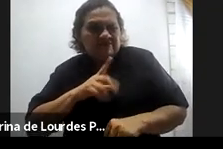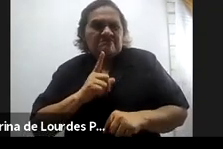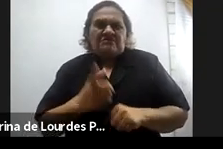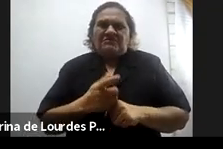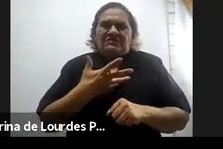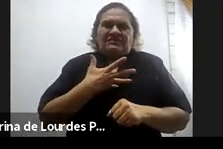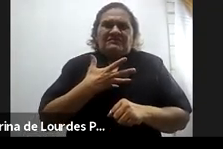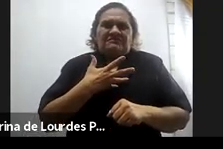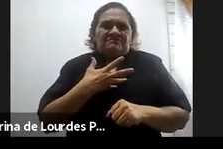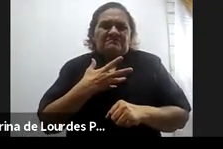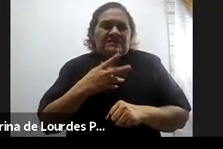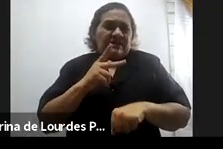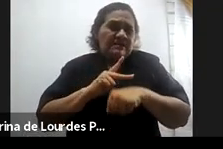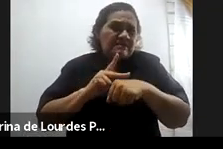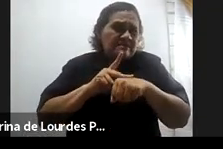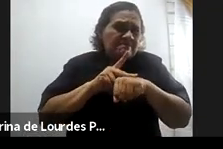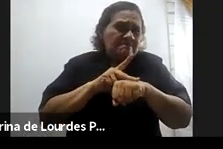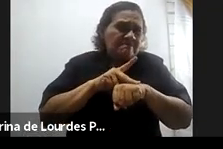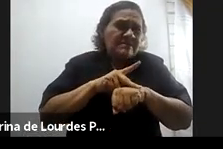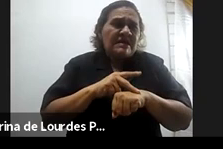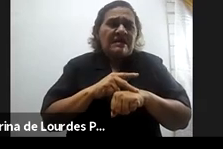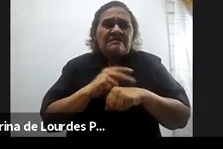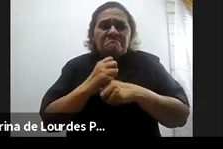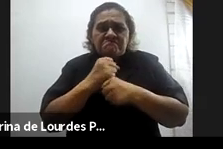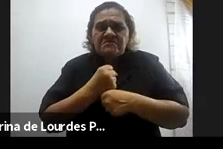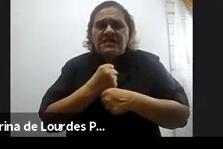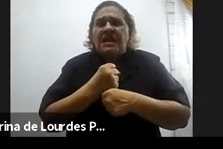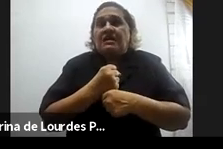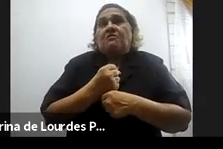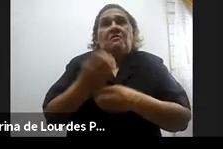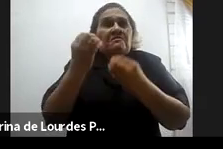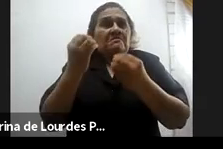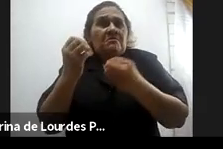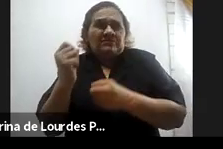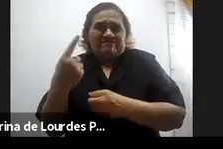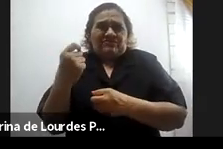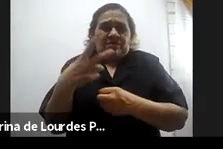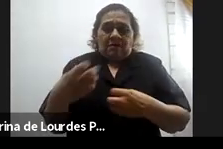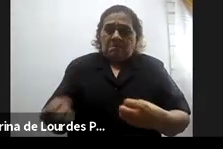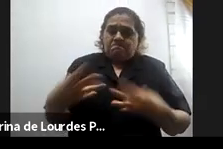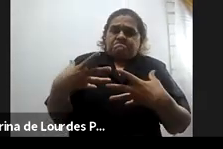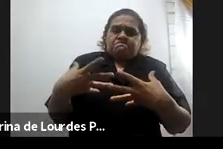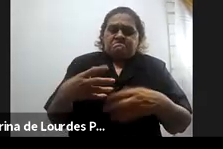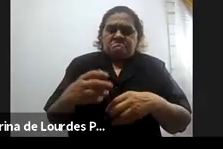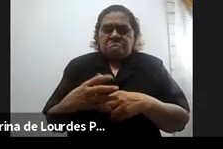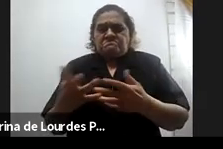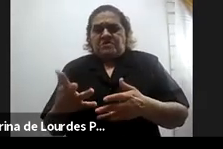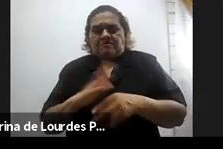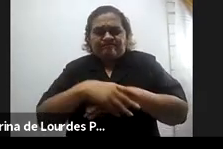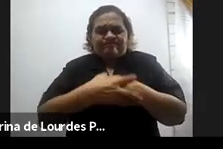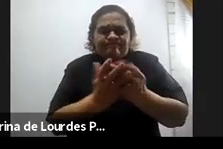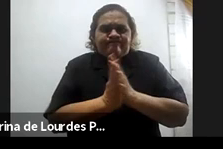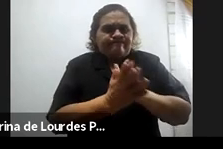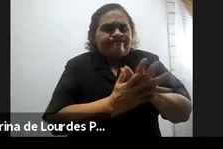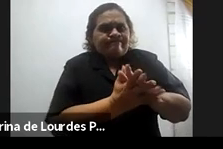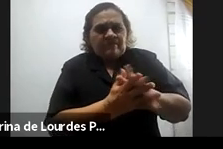tenemos allí el pie, por ejemplo, muy cuarteado o exceso de humedad, ¿no? A lo mejor no me seco bien los pies y todo el tiempo están húmedos o mis